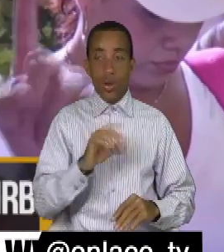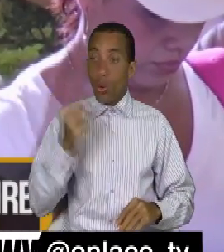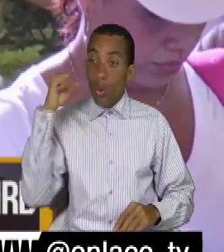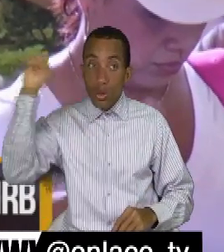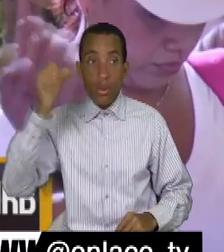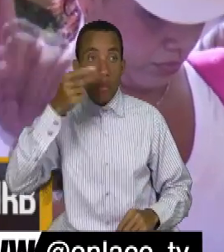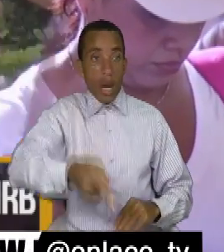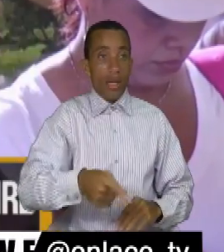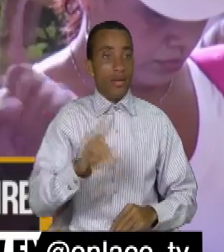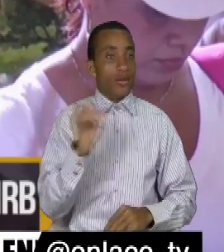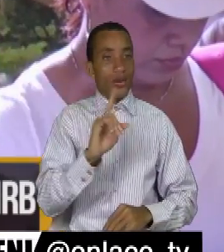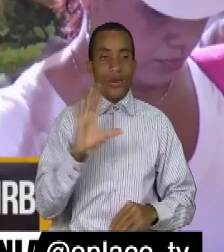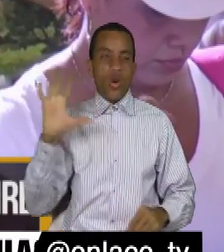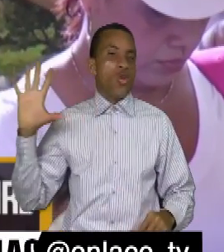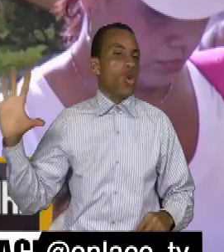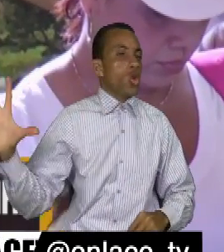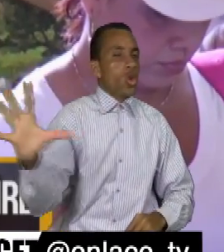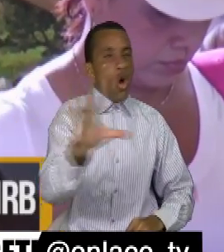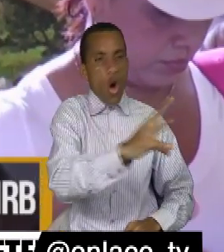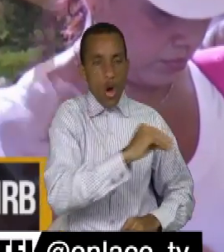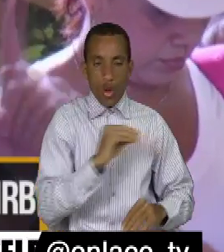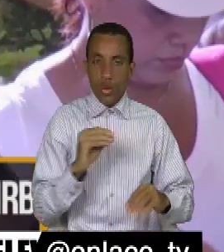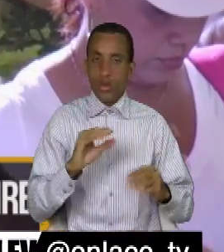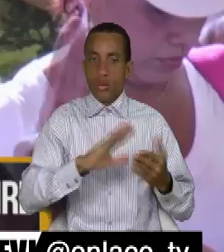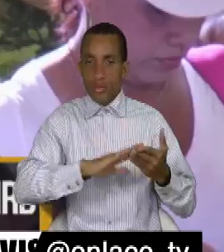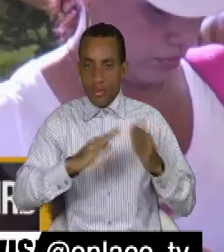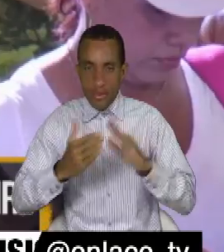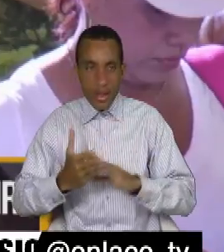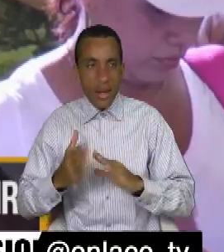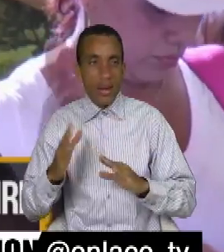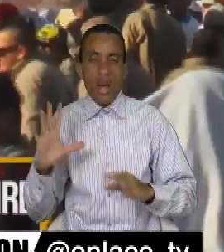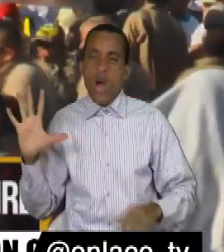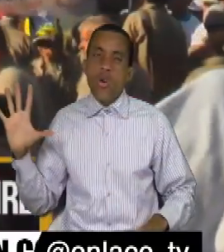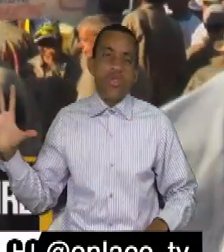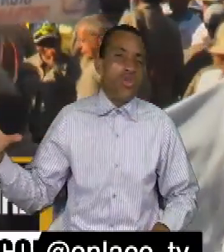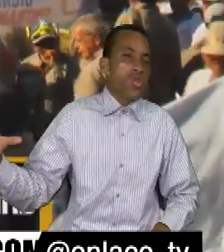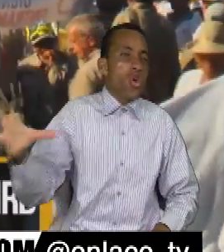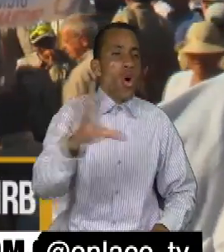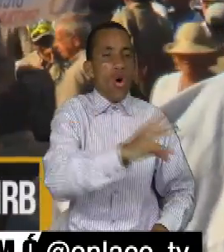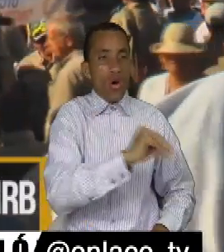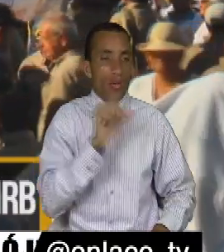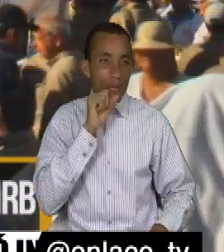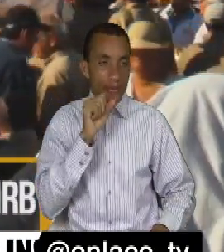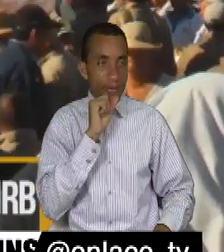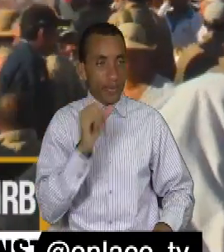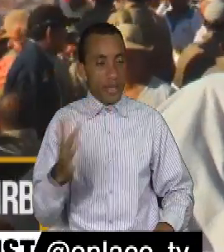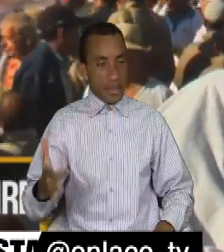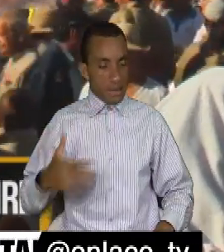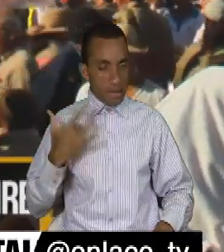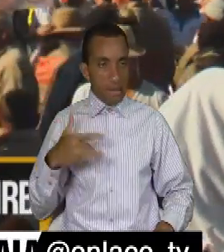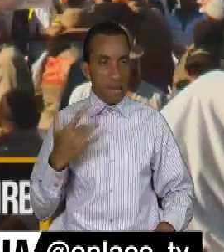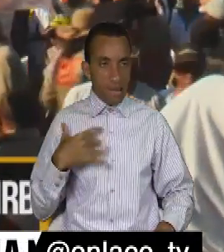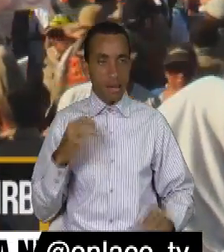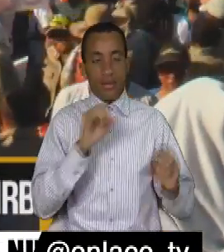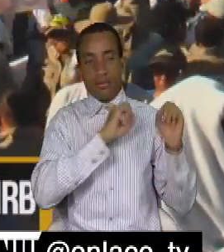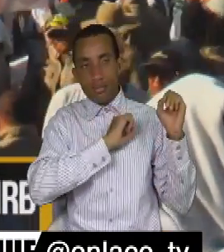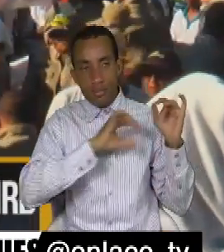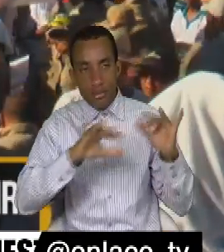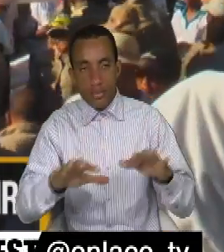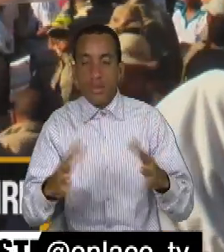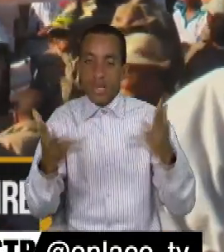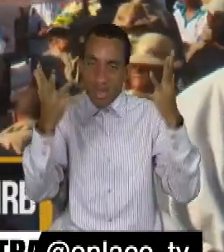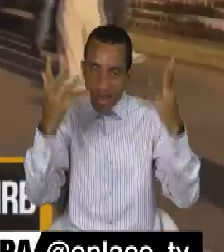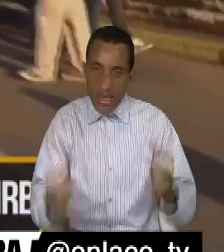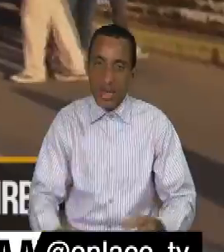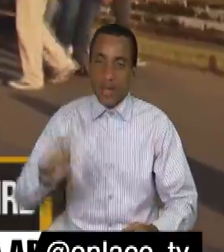esto es una marcha del pueblo de Barranca Bermeja. Esta es una marcha de la sensibilidad que tiene la ciudad por la